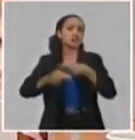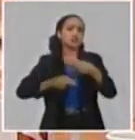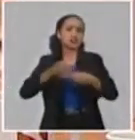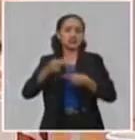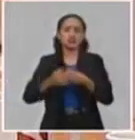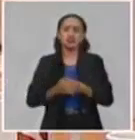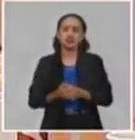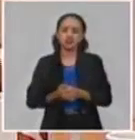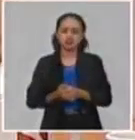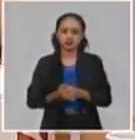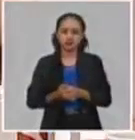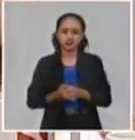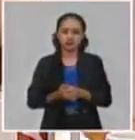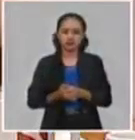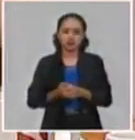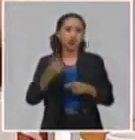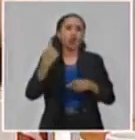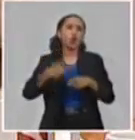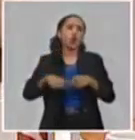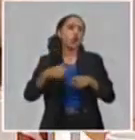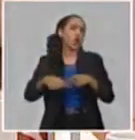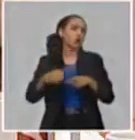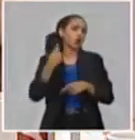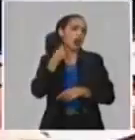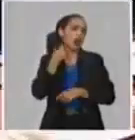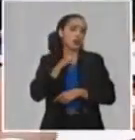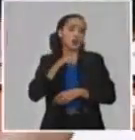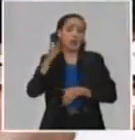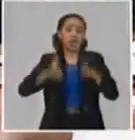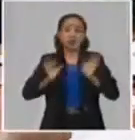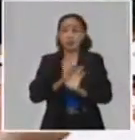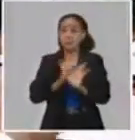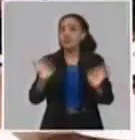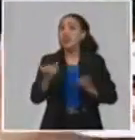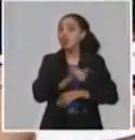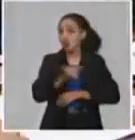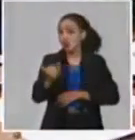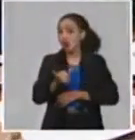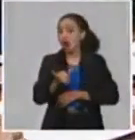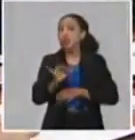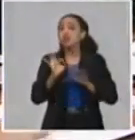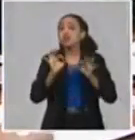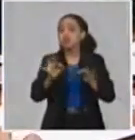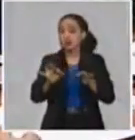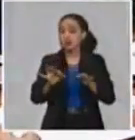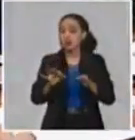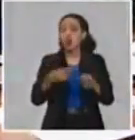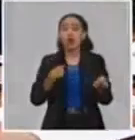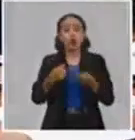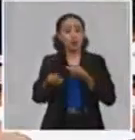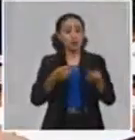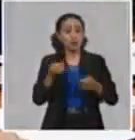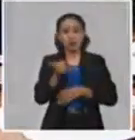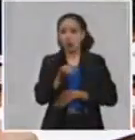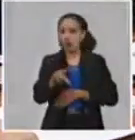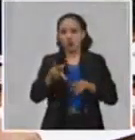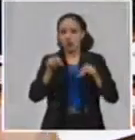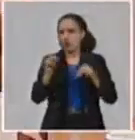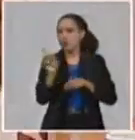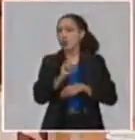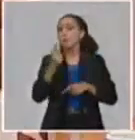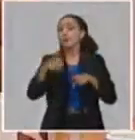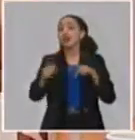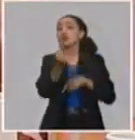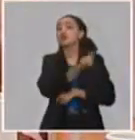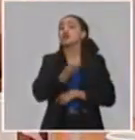que en otros tiempos... En la experiencia especial hubo una descentralización del comercio exterior. Sí, no es nuevo. Pero nosotros